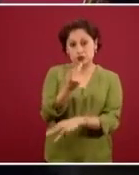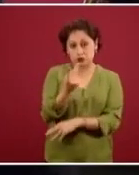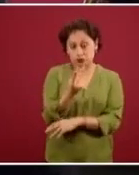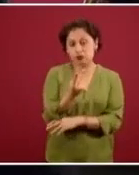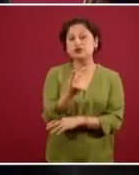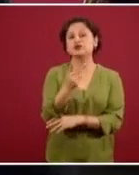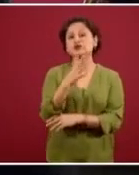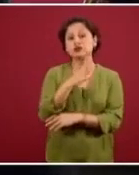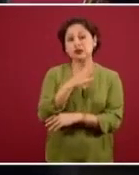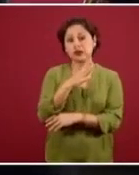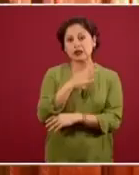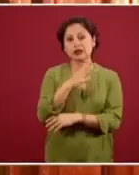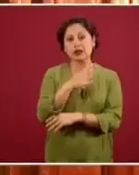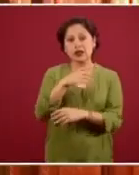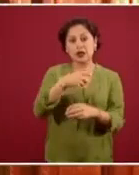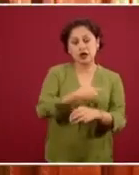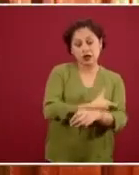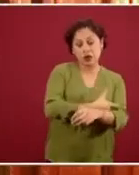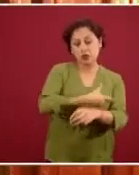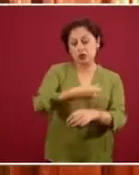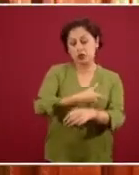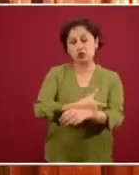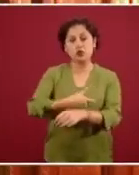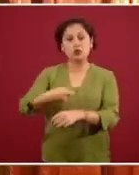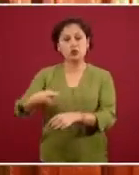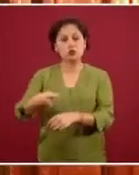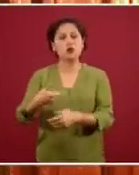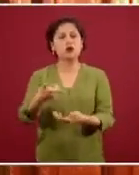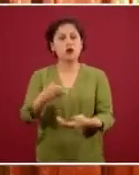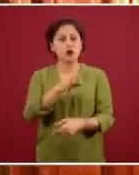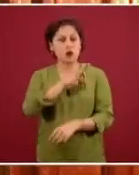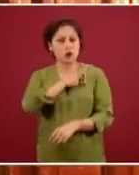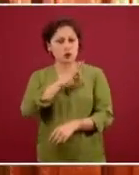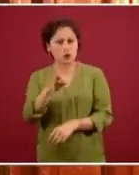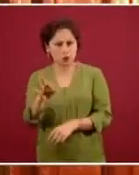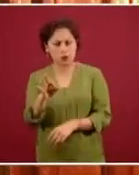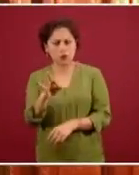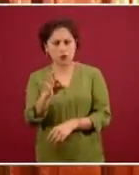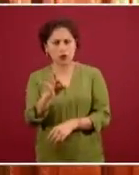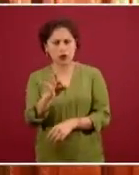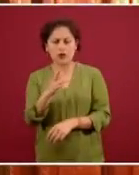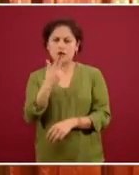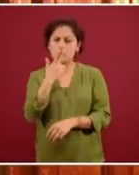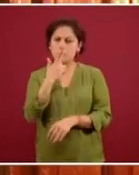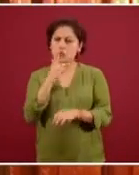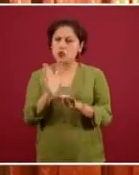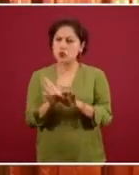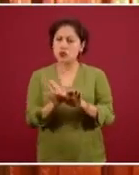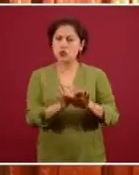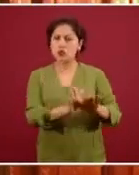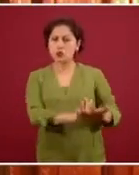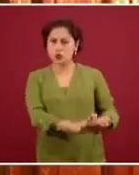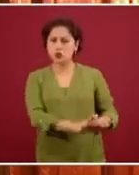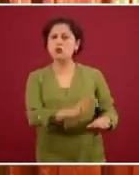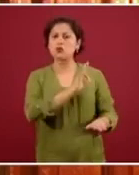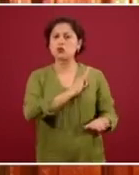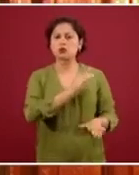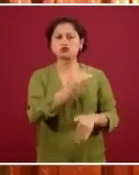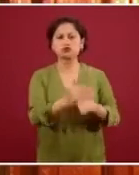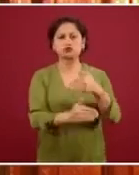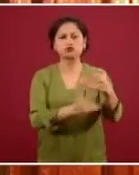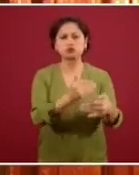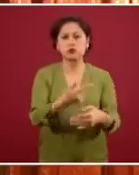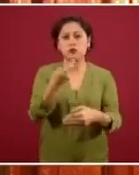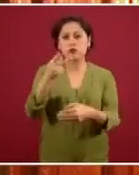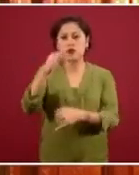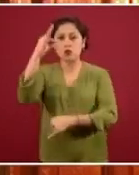su vida media los hace poderse prolongar un poco más que el último que he mencionado, que son las plaquetas. ¿Cuánto